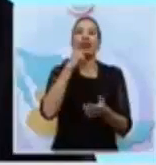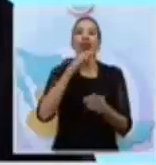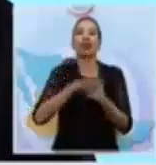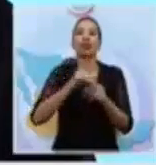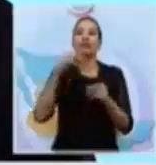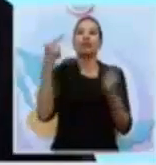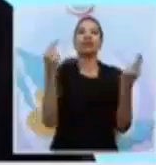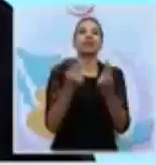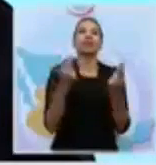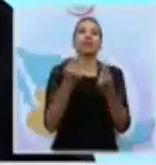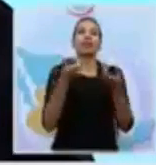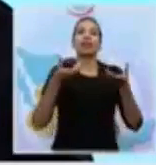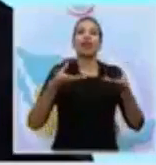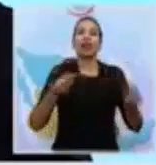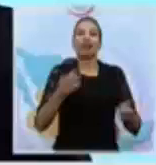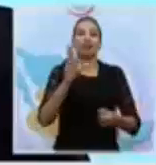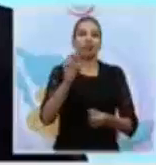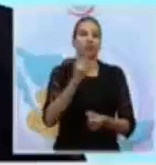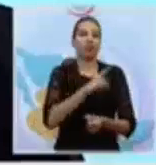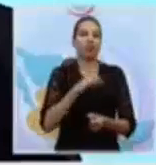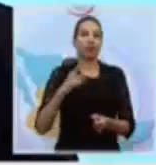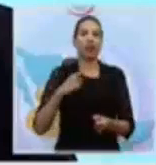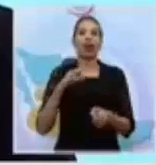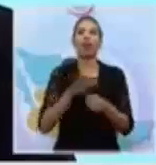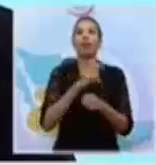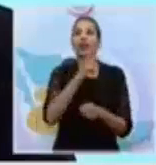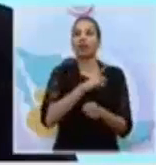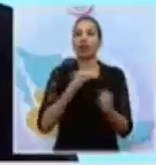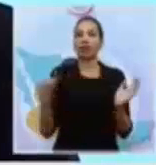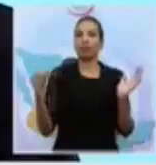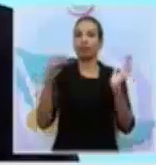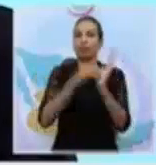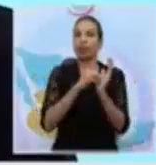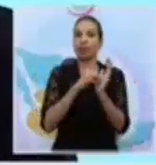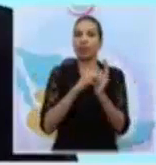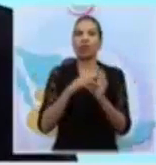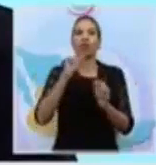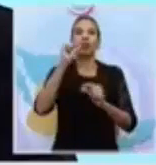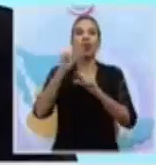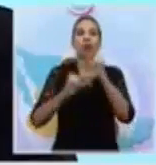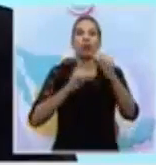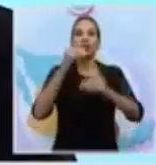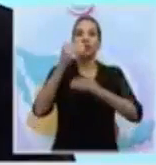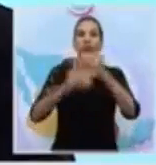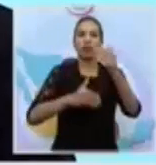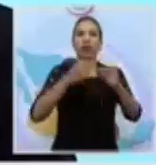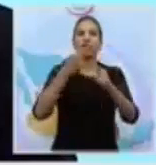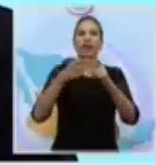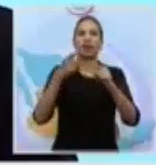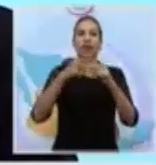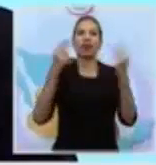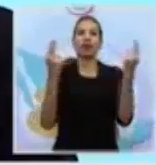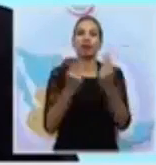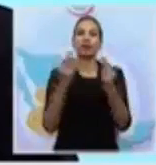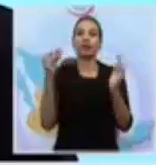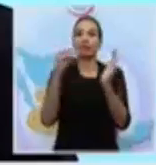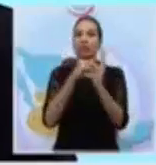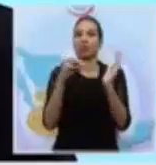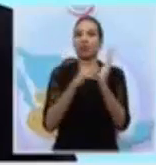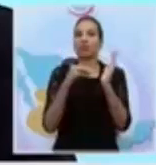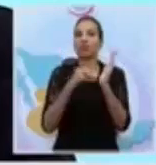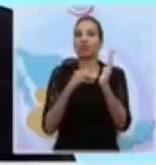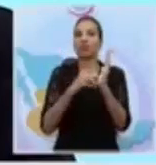las necesidades de gasto. Por tanto, debe instaurarse un procedimiento con varias iteraciones